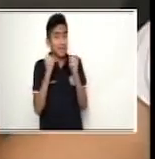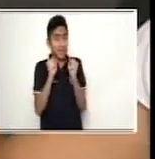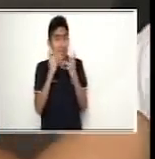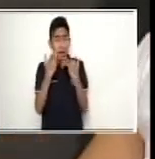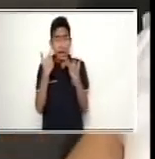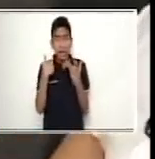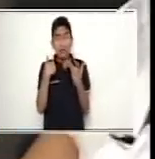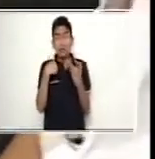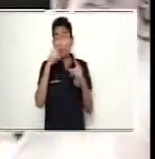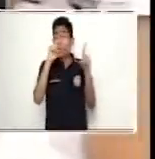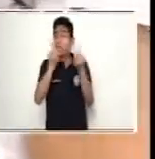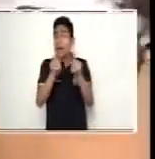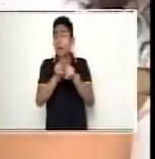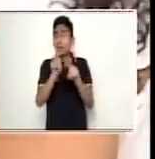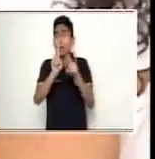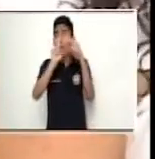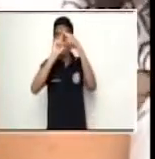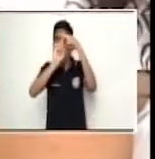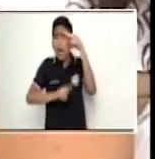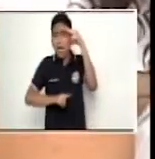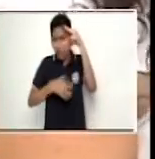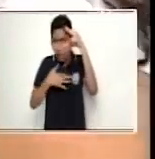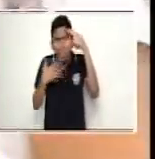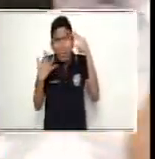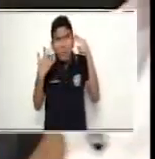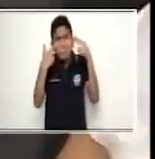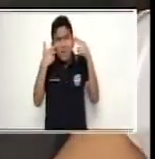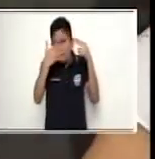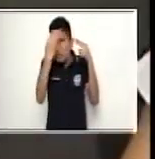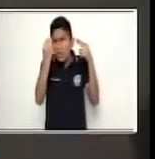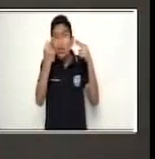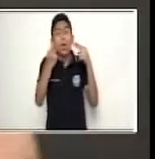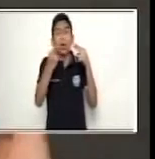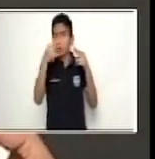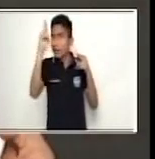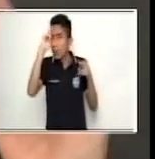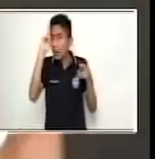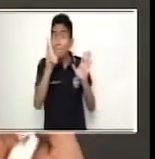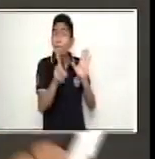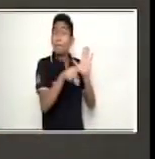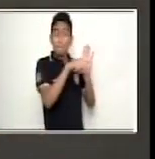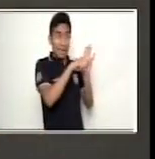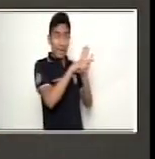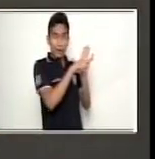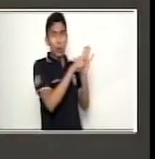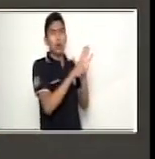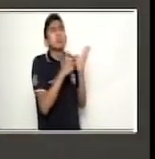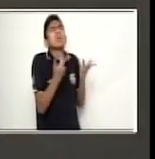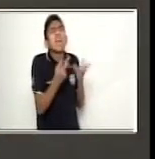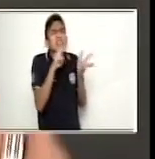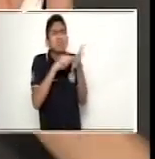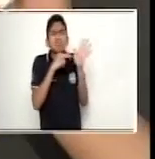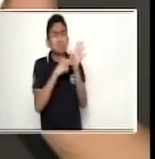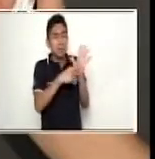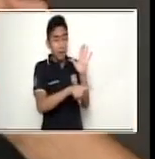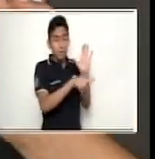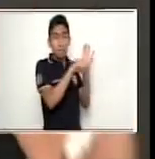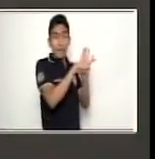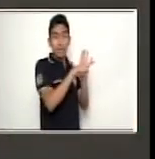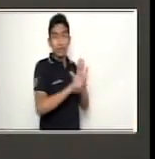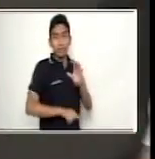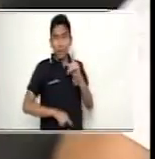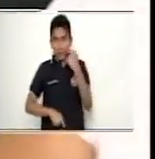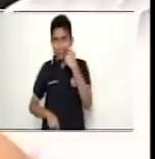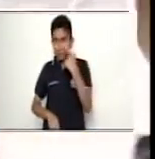operación. No olvides siempre escribir el signo de la operación aritmética que estamos realizando. 4